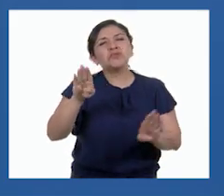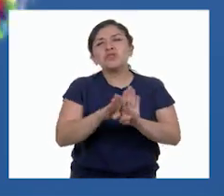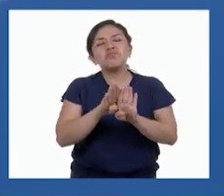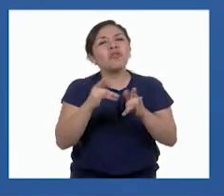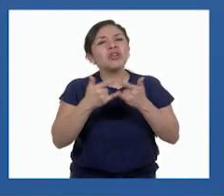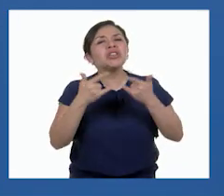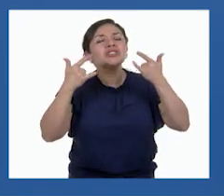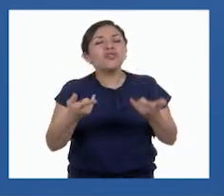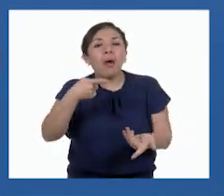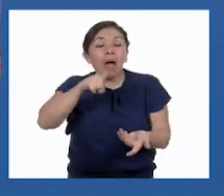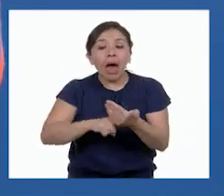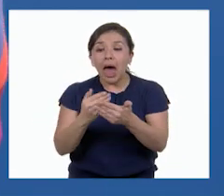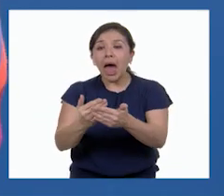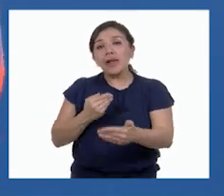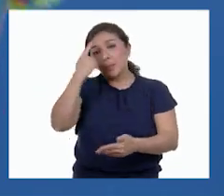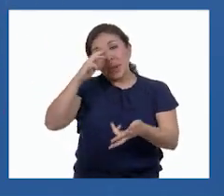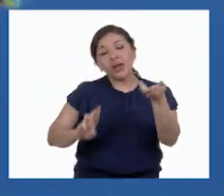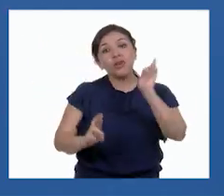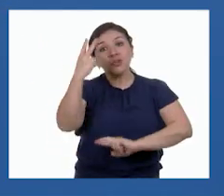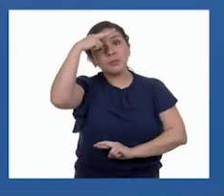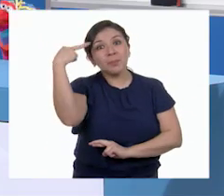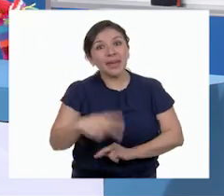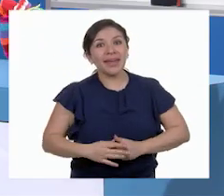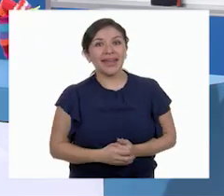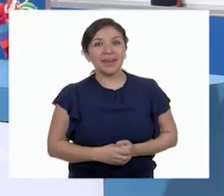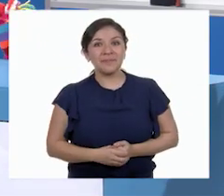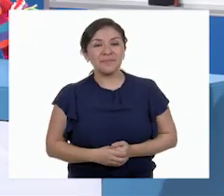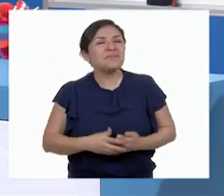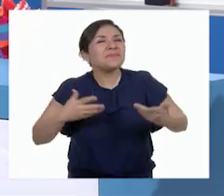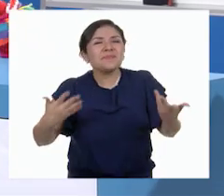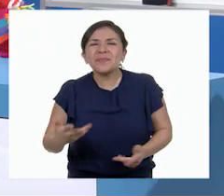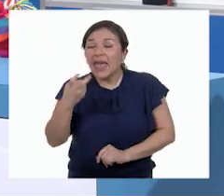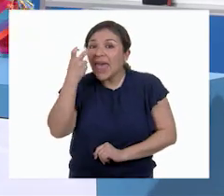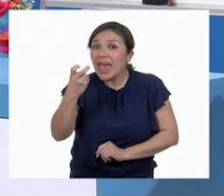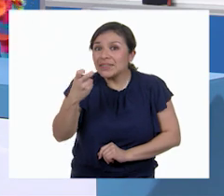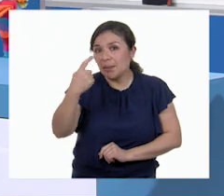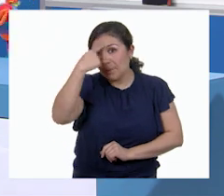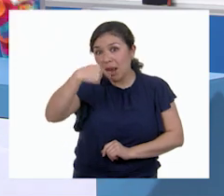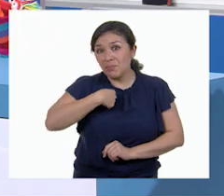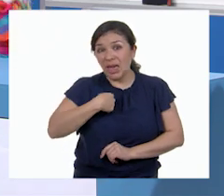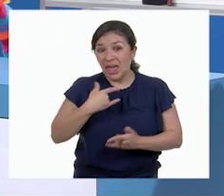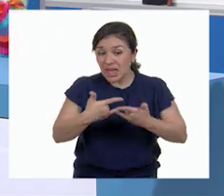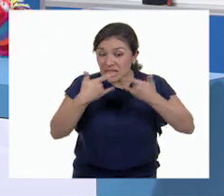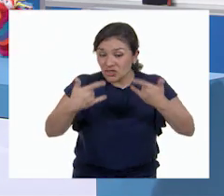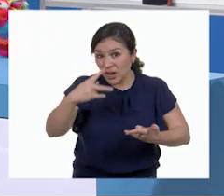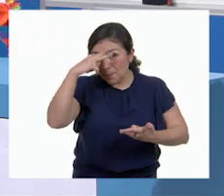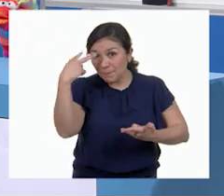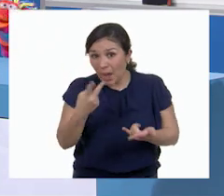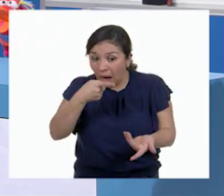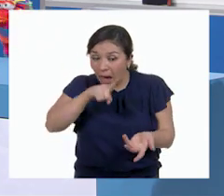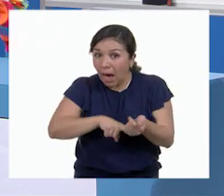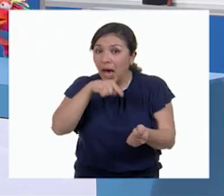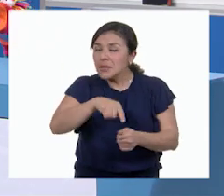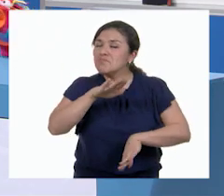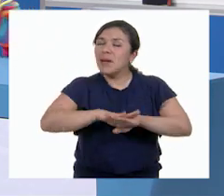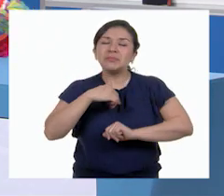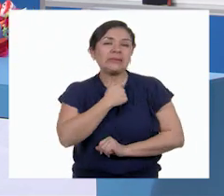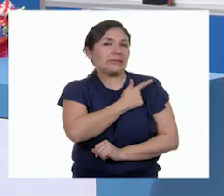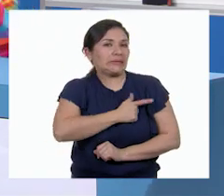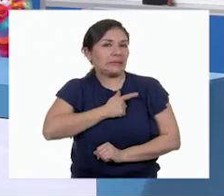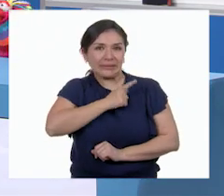de la Revolución Mexicana. Y ese es mi episodio favorito de la